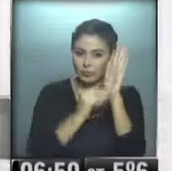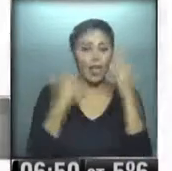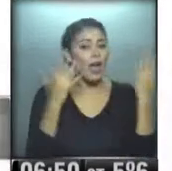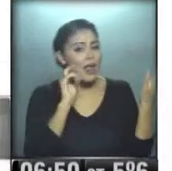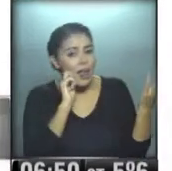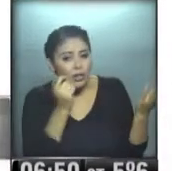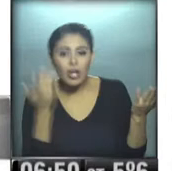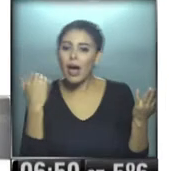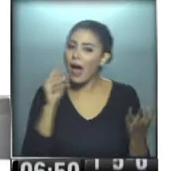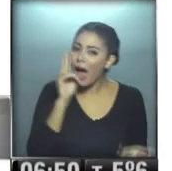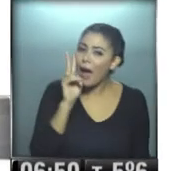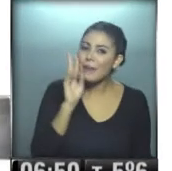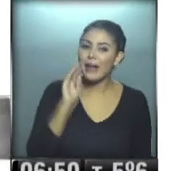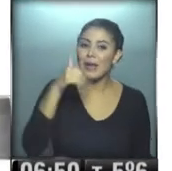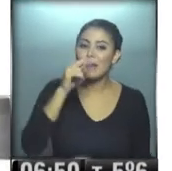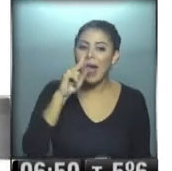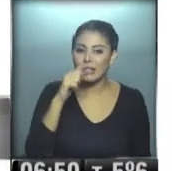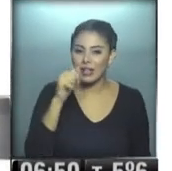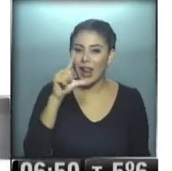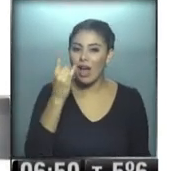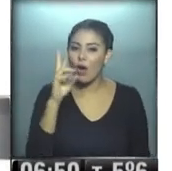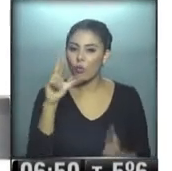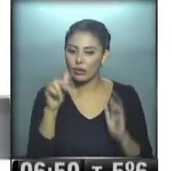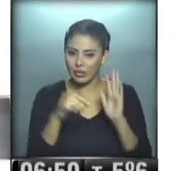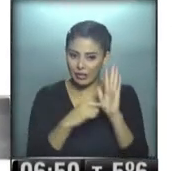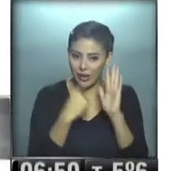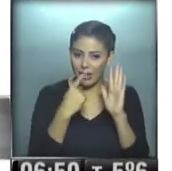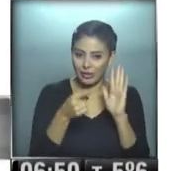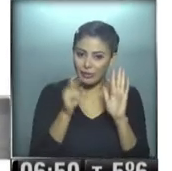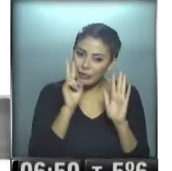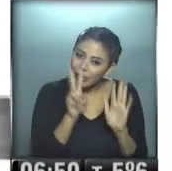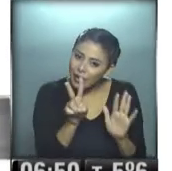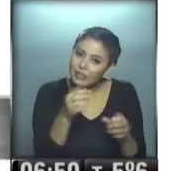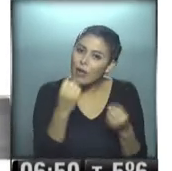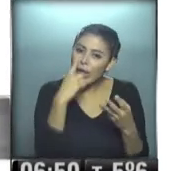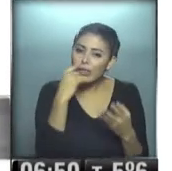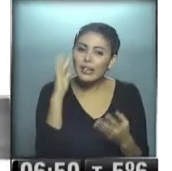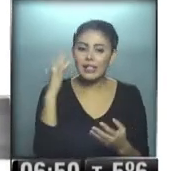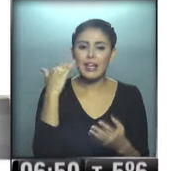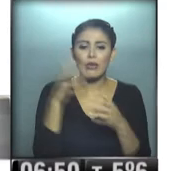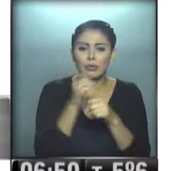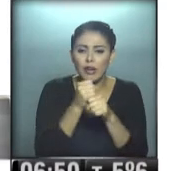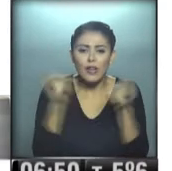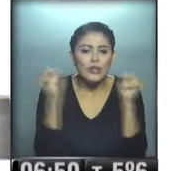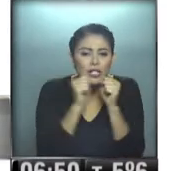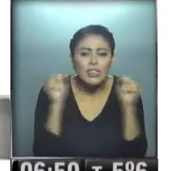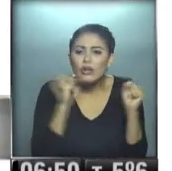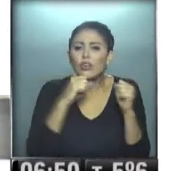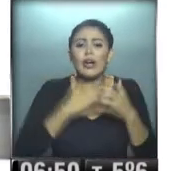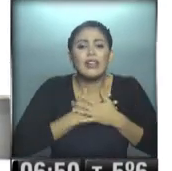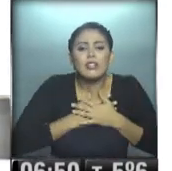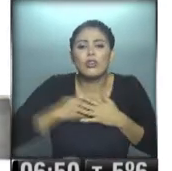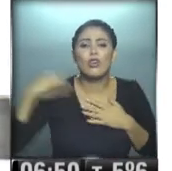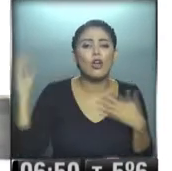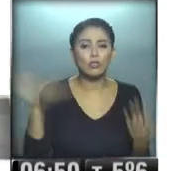lindo. Mañana. Ah, a ver. María Laura Baño. Ahí está entonces. Buen día, nadie, equipo. Qué frío. Cariños para todos.